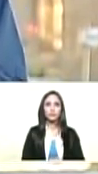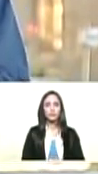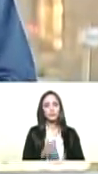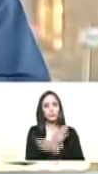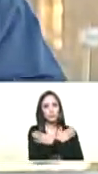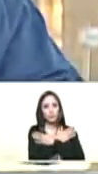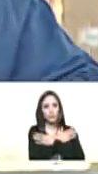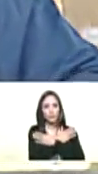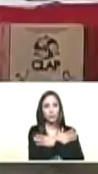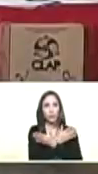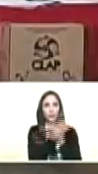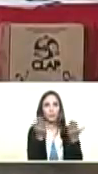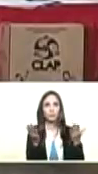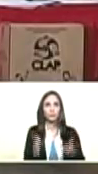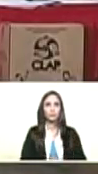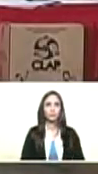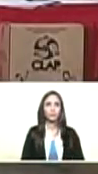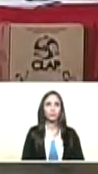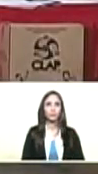Felicidad.